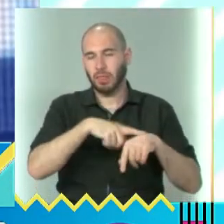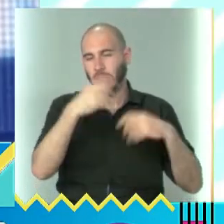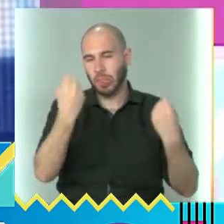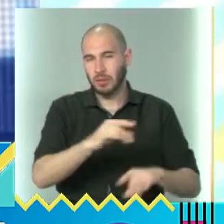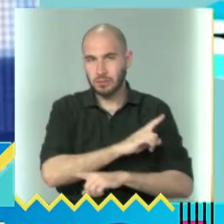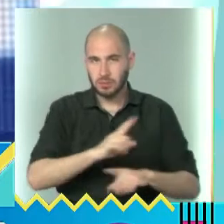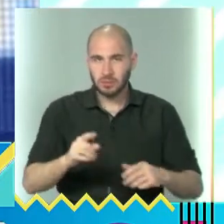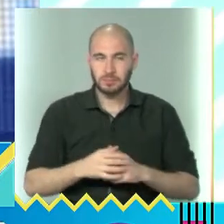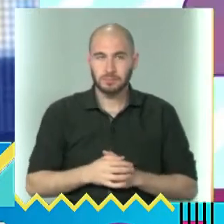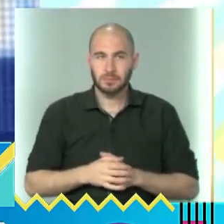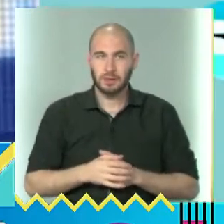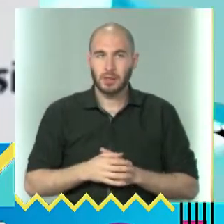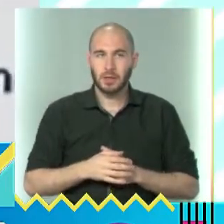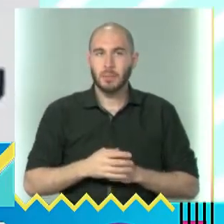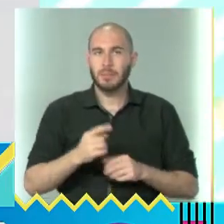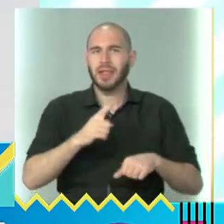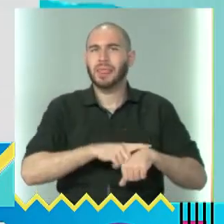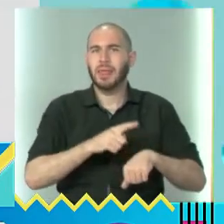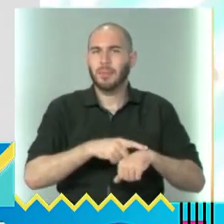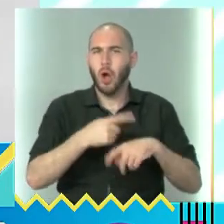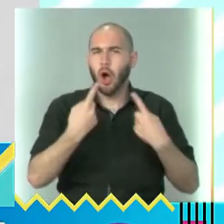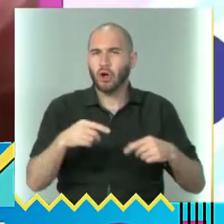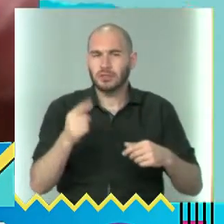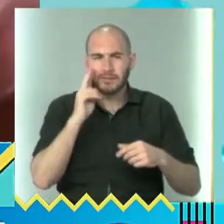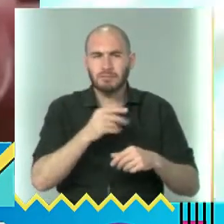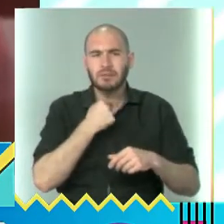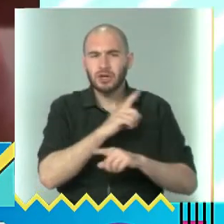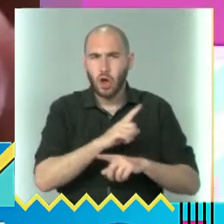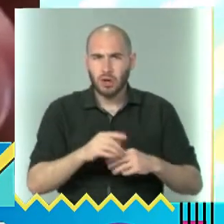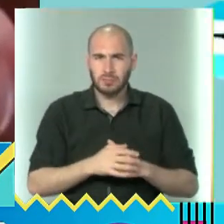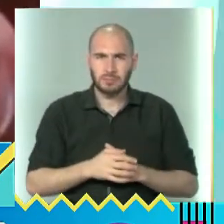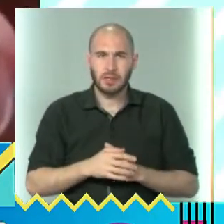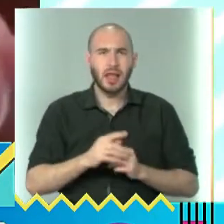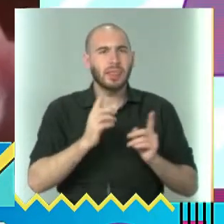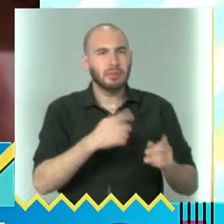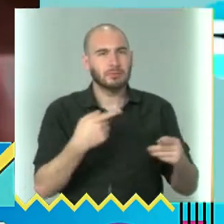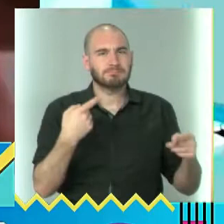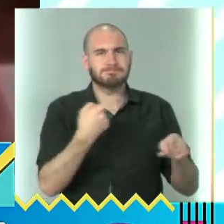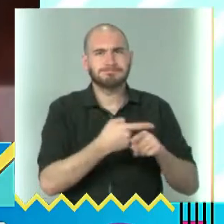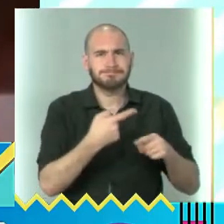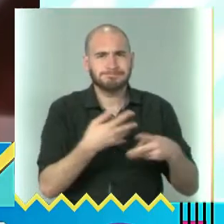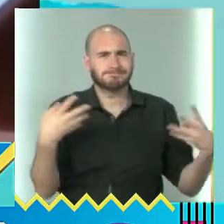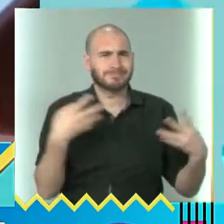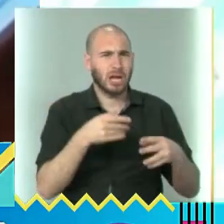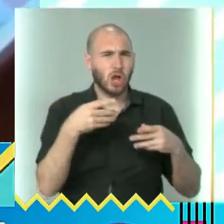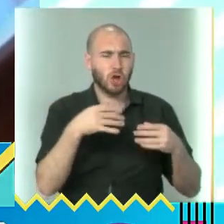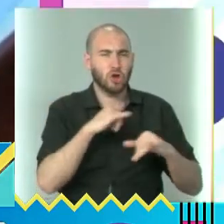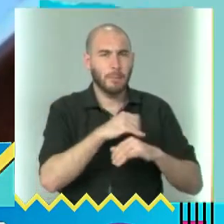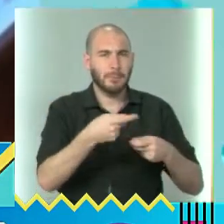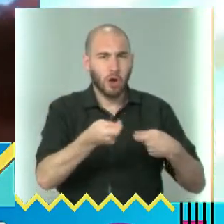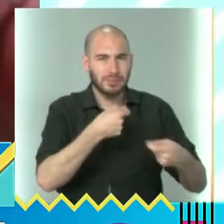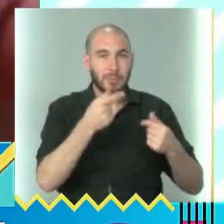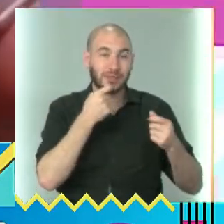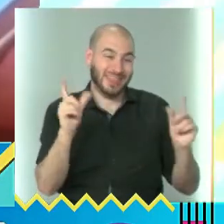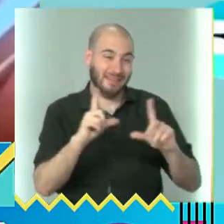Entonces, si te ahorra el tiempo de ver cosas que no querés ver, que es de alguna forma la batalla a nivel comercial que tiene con la televisión. En la televisión,